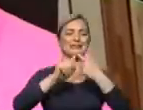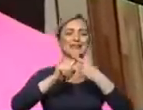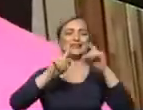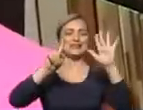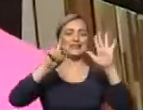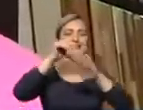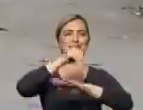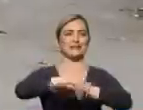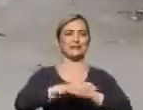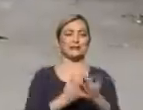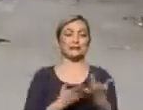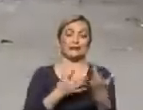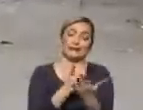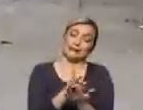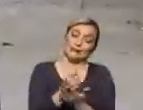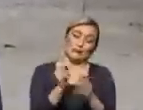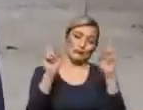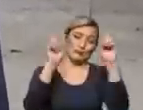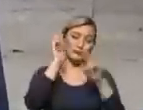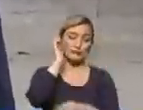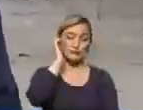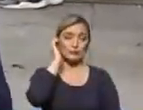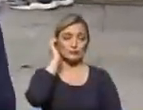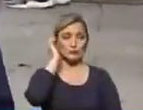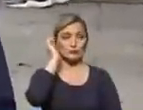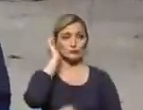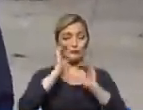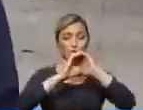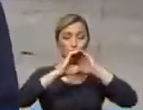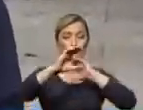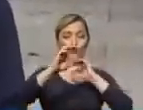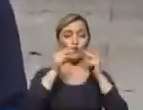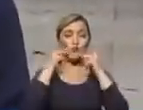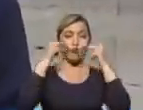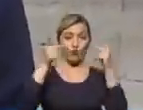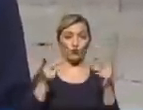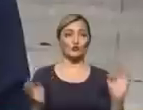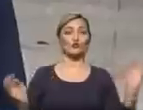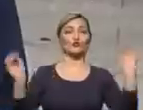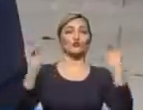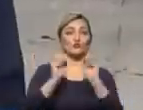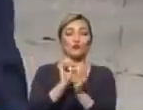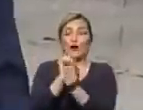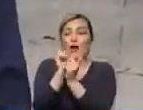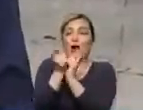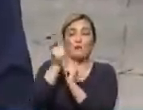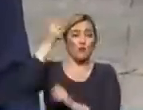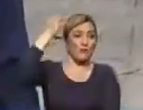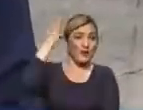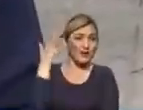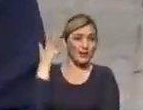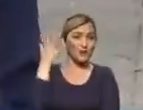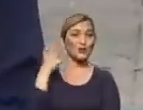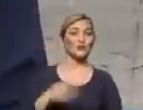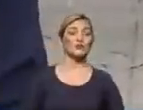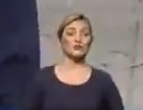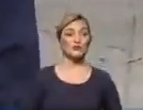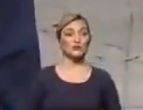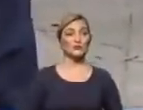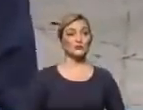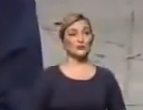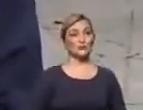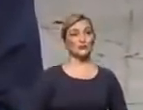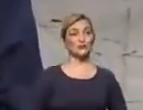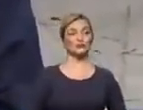caiga algo hasta más tarde. La transportación urbana también incrementó su flujo con el cambio de color de semáforo de rojo a amarillo.